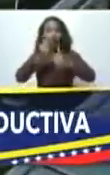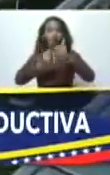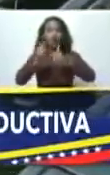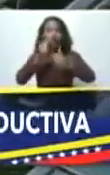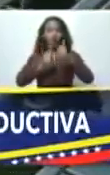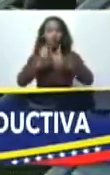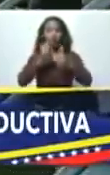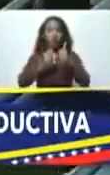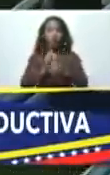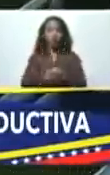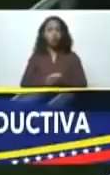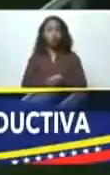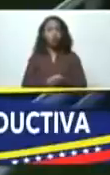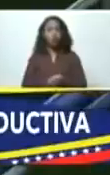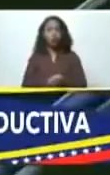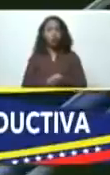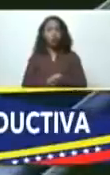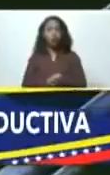ordeñador